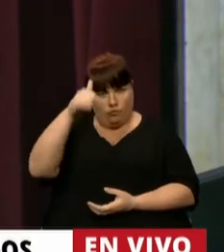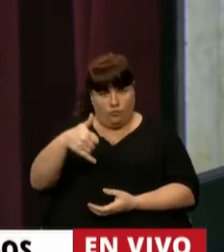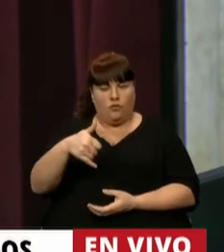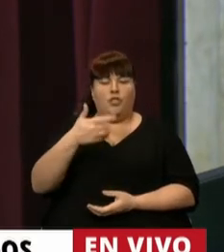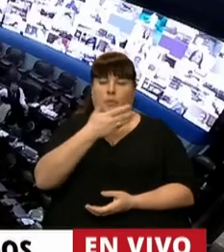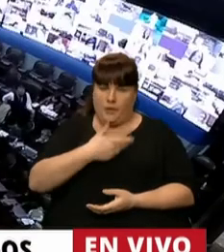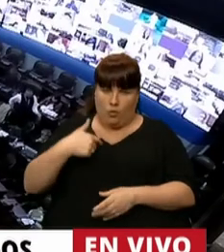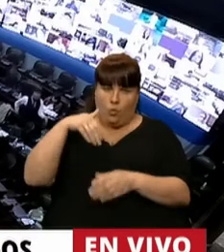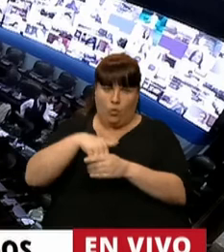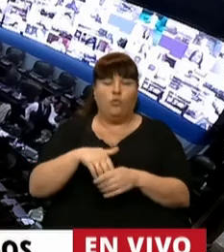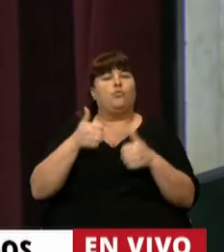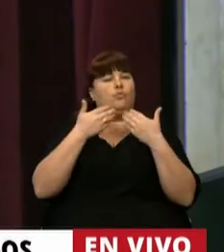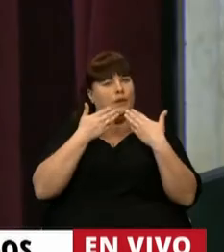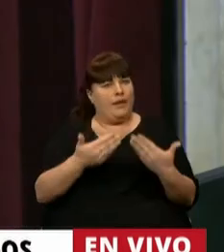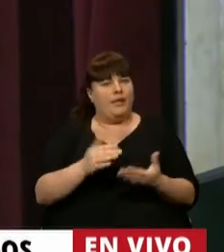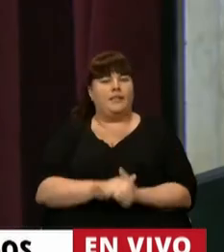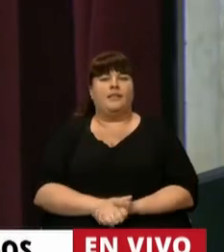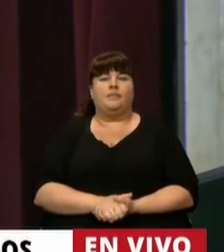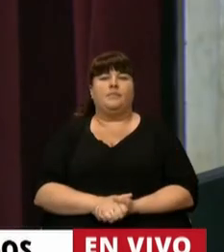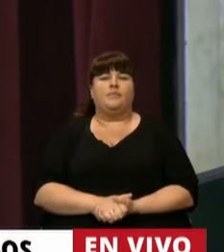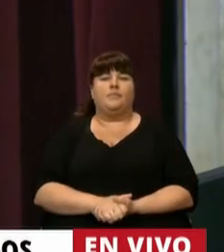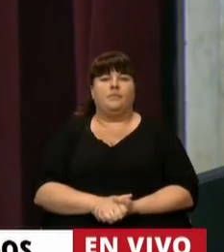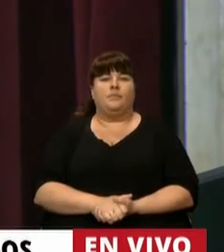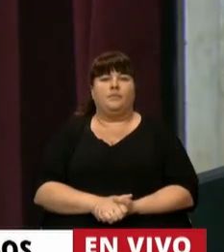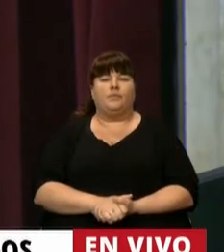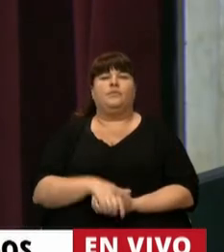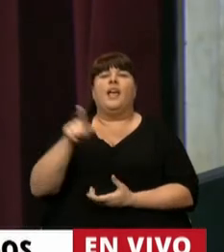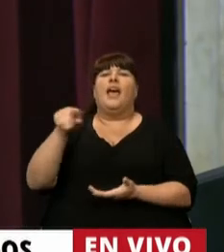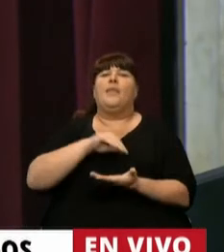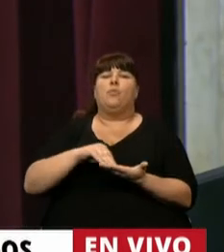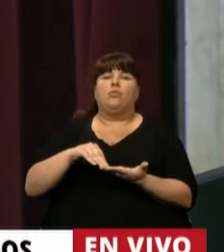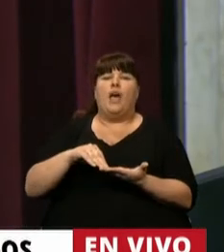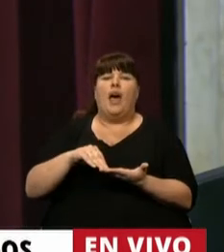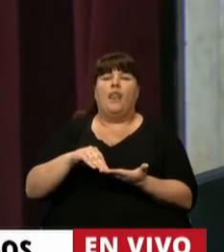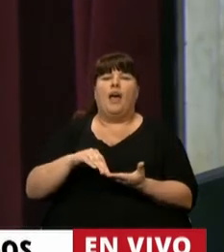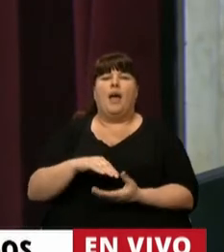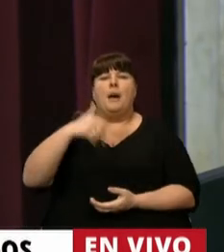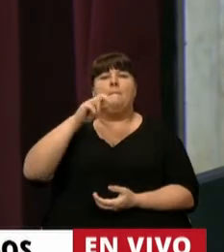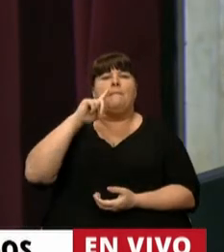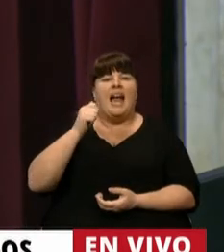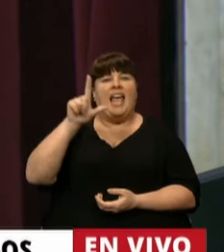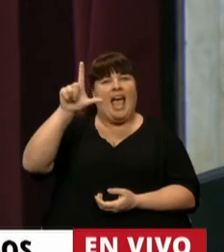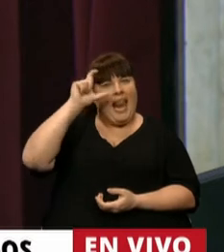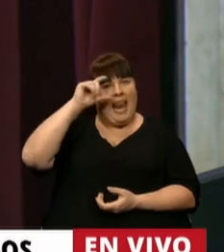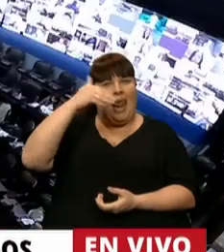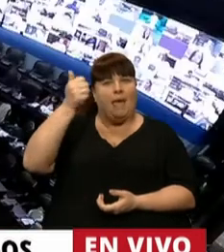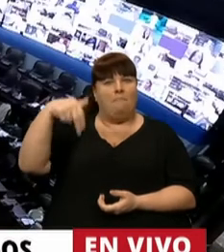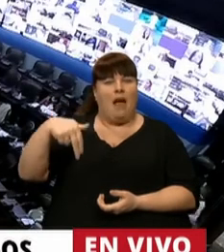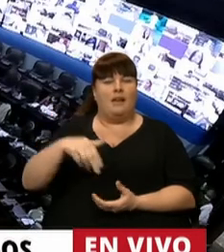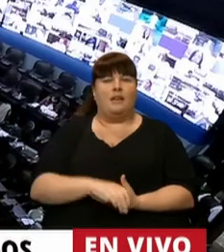Afirmativo, señor presidente. Gracias, diputado Ferreira. Diputada María Lucila Lehmann.